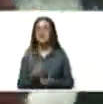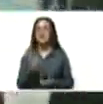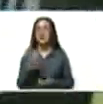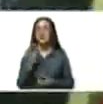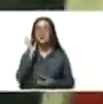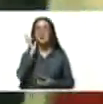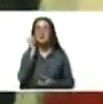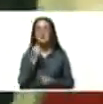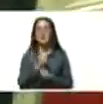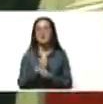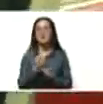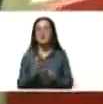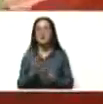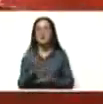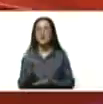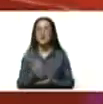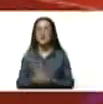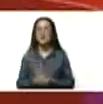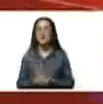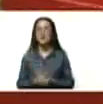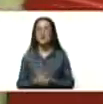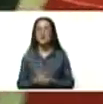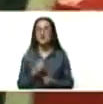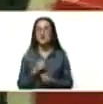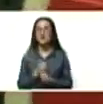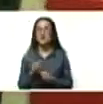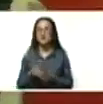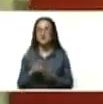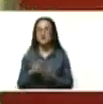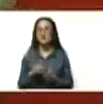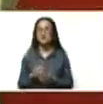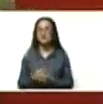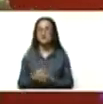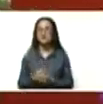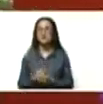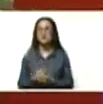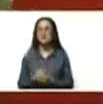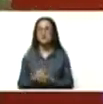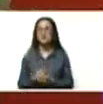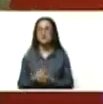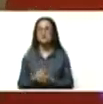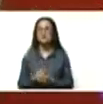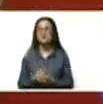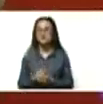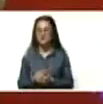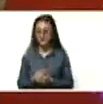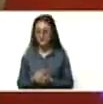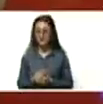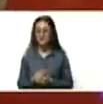trabajadora del metro. ¿Cómo te llamas tú? No te escuché. ¿Me puedes contar, papá? Sí.